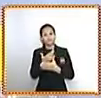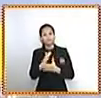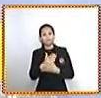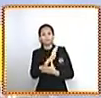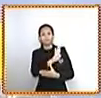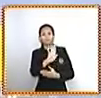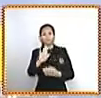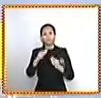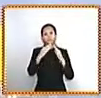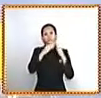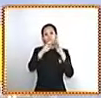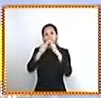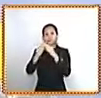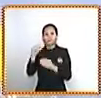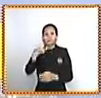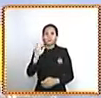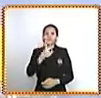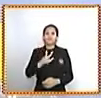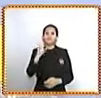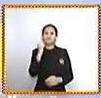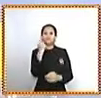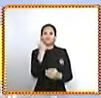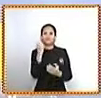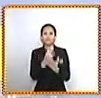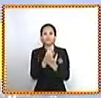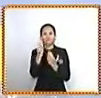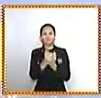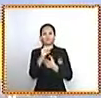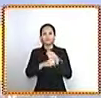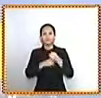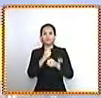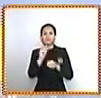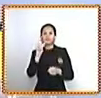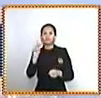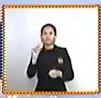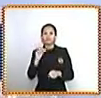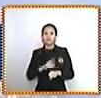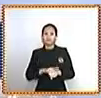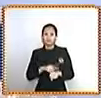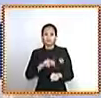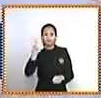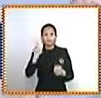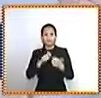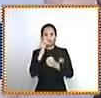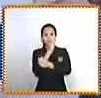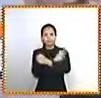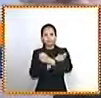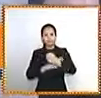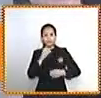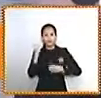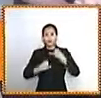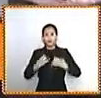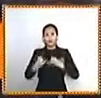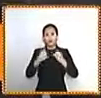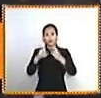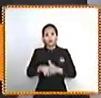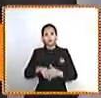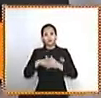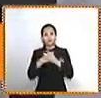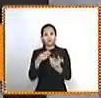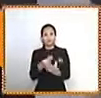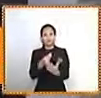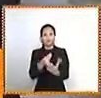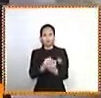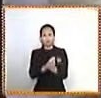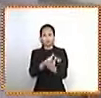sus casas hoy martes 11 de febrero del año 2020, cuando el reloj ya está marcando las 3 en punto de la tarde. Jugadores, damos inicio multiplicando